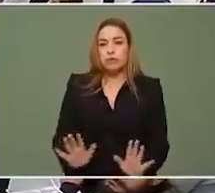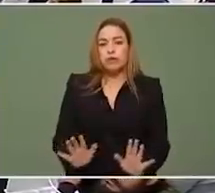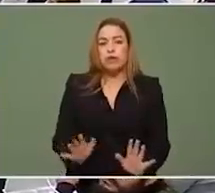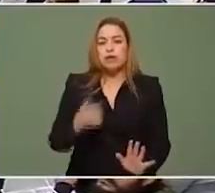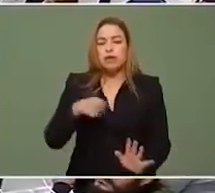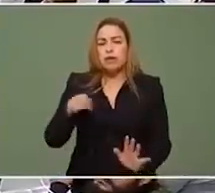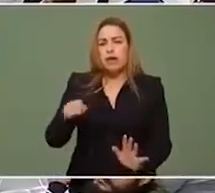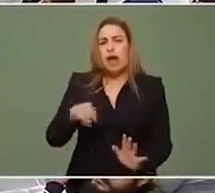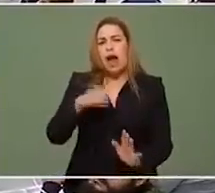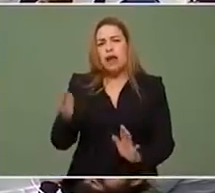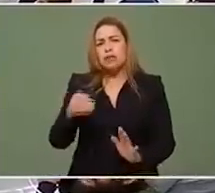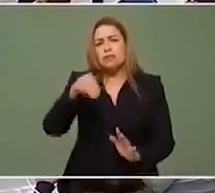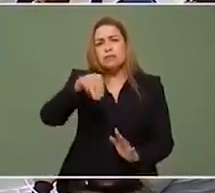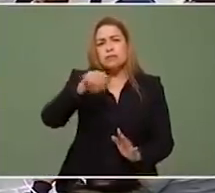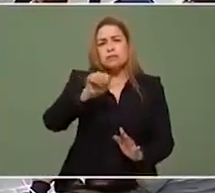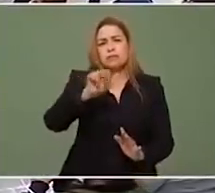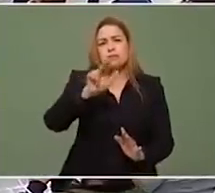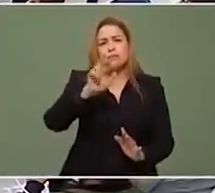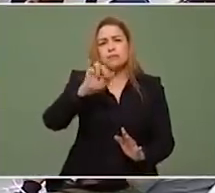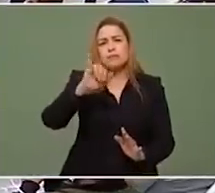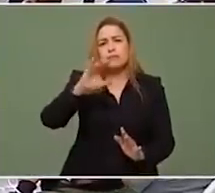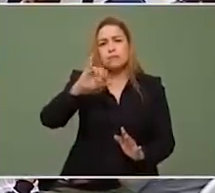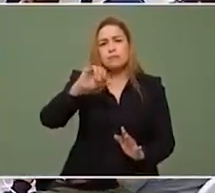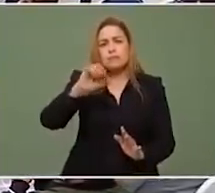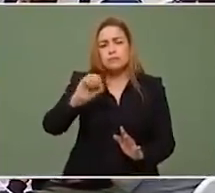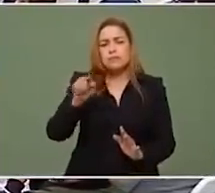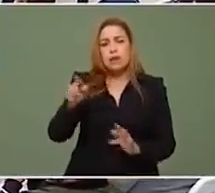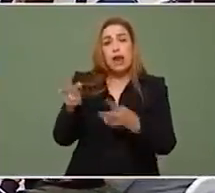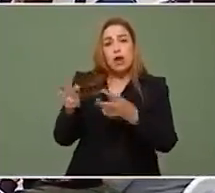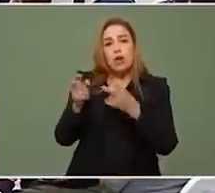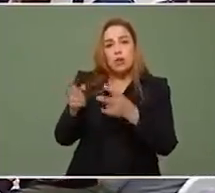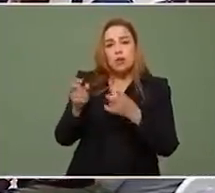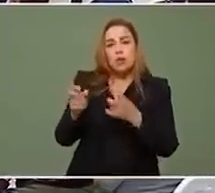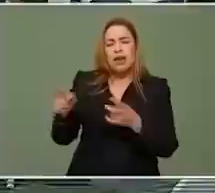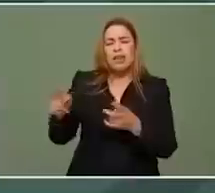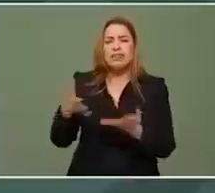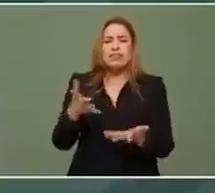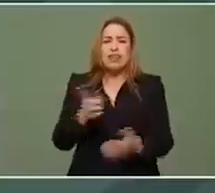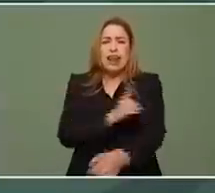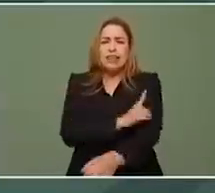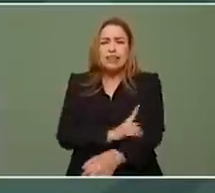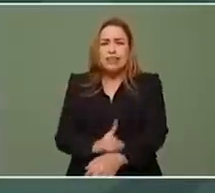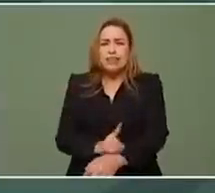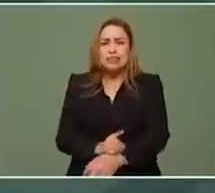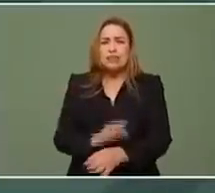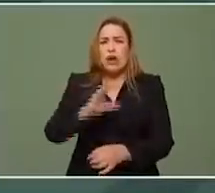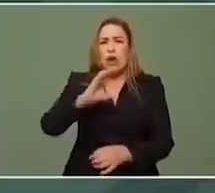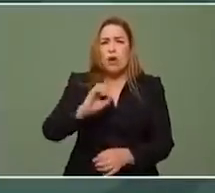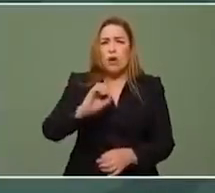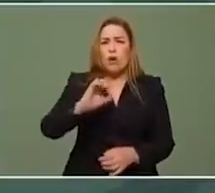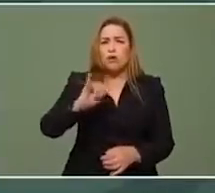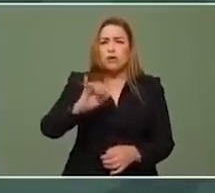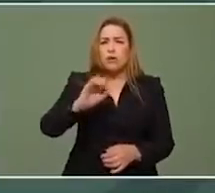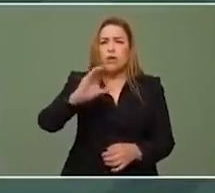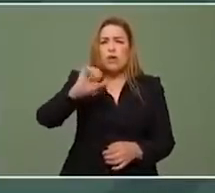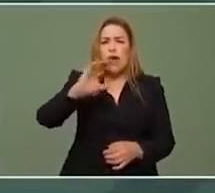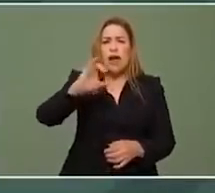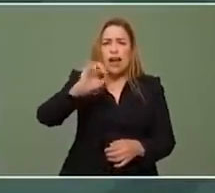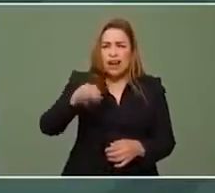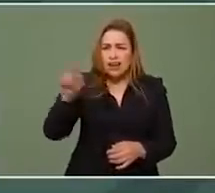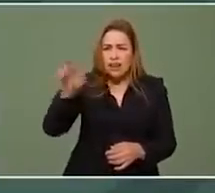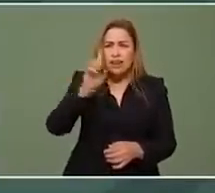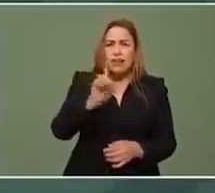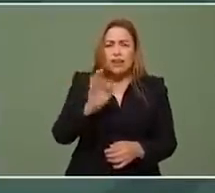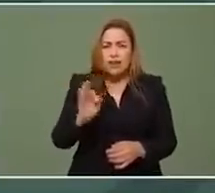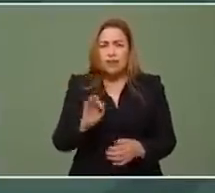coyoacán y casi casi lo que sigue de la demarcación está también por ahí pues el diputado serrano que